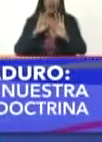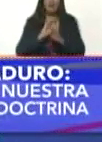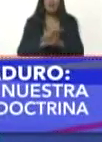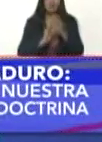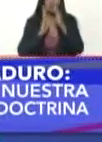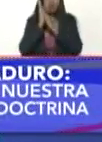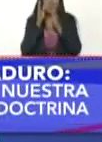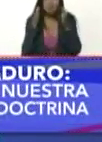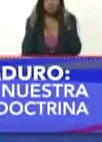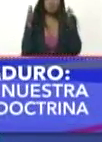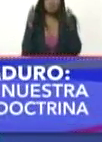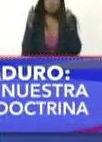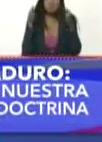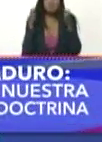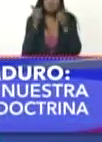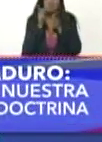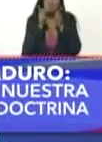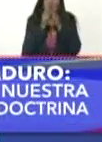durmiendo un pedacito en la noche